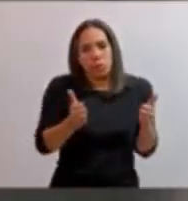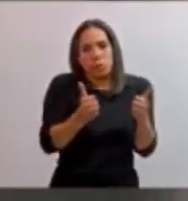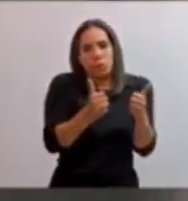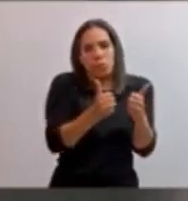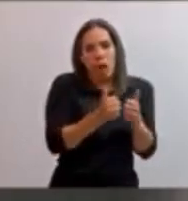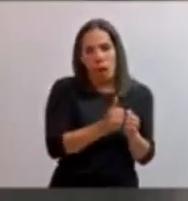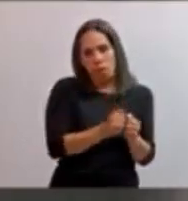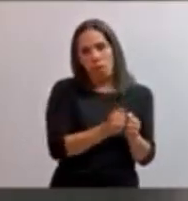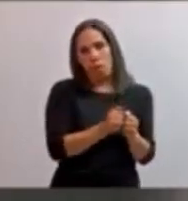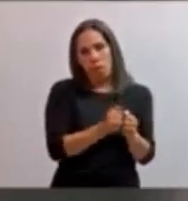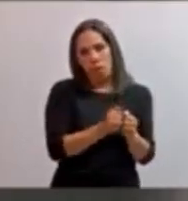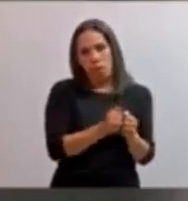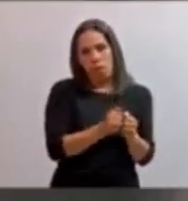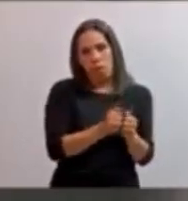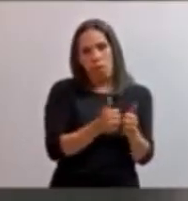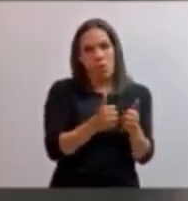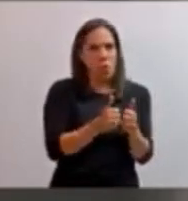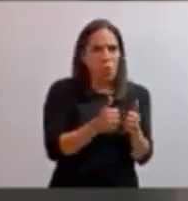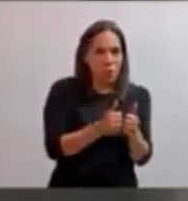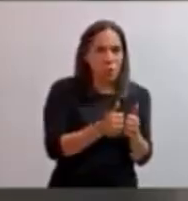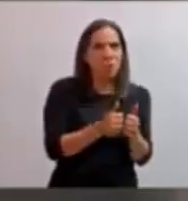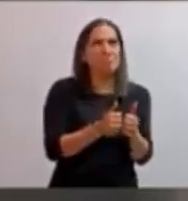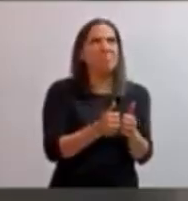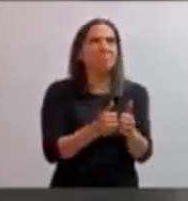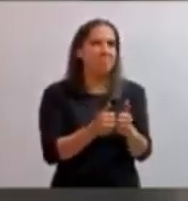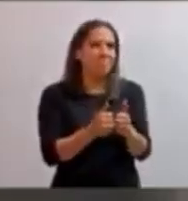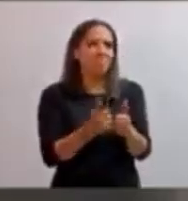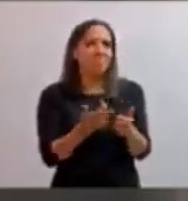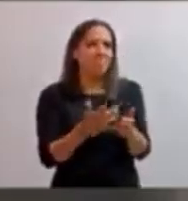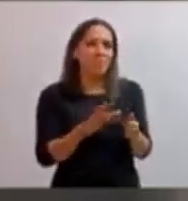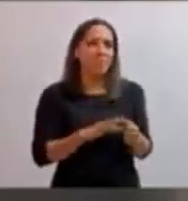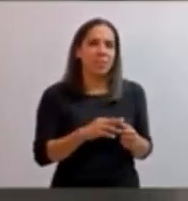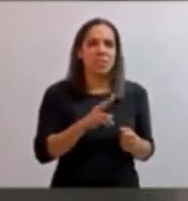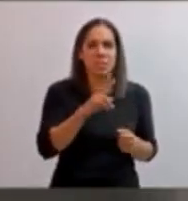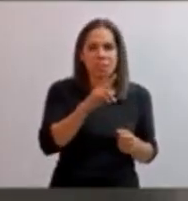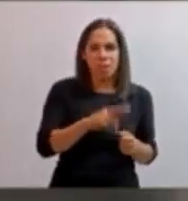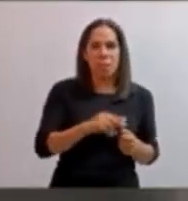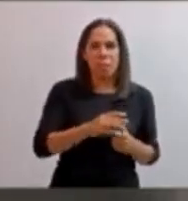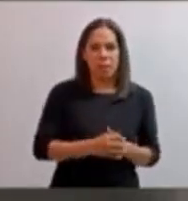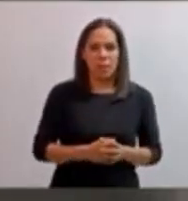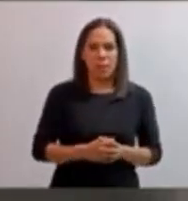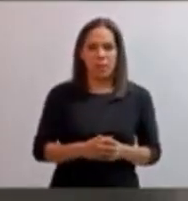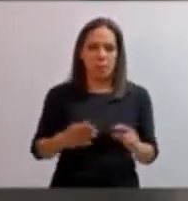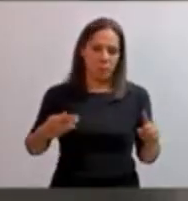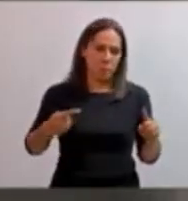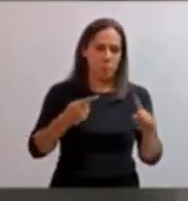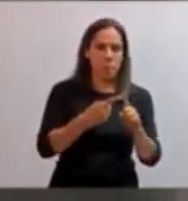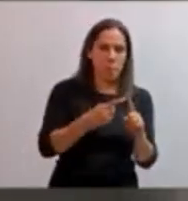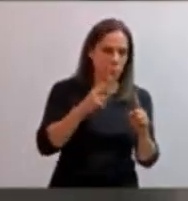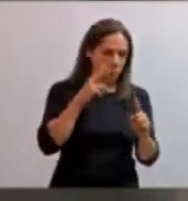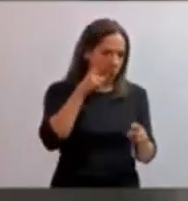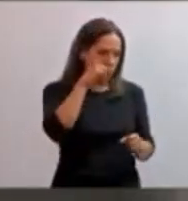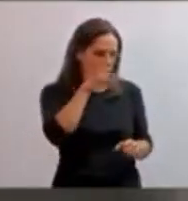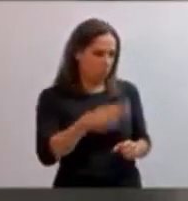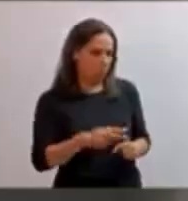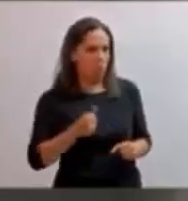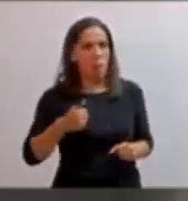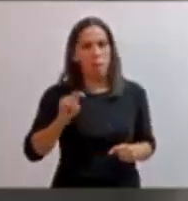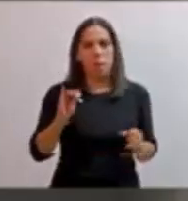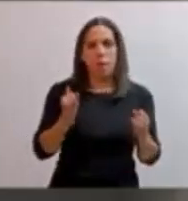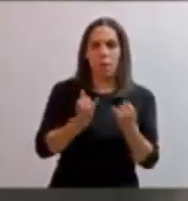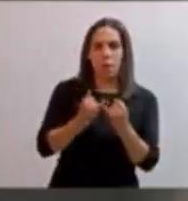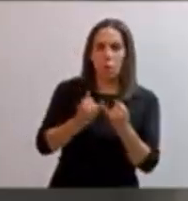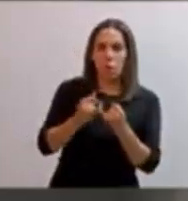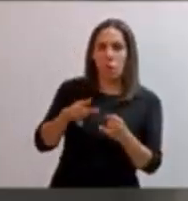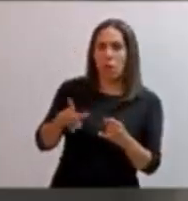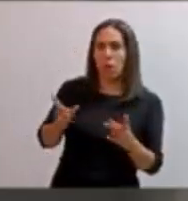mirar qué aprenden y cómo aprenden los niños es también un ámbito donde focalizamos la mirada. Y en ocasiones la relación